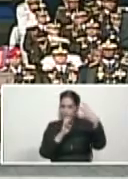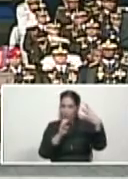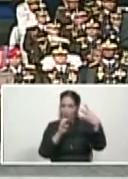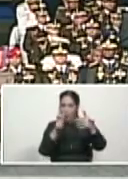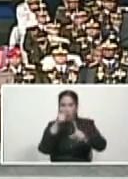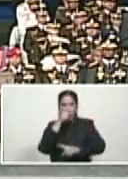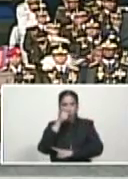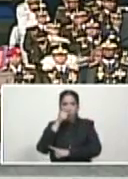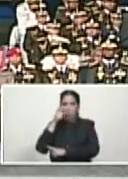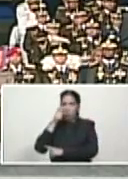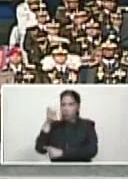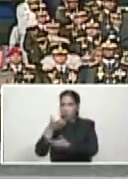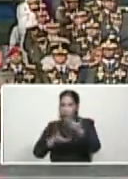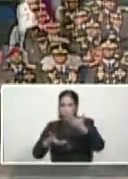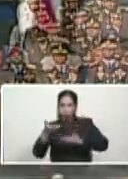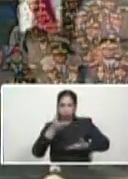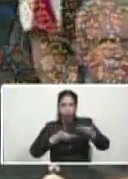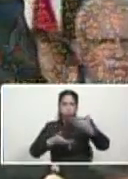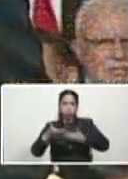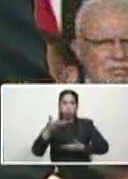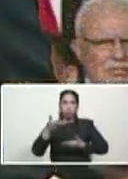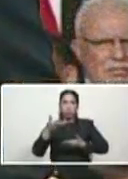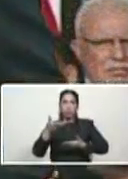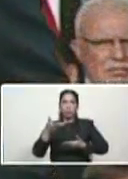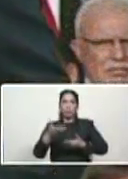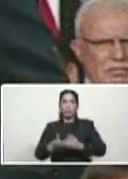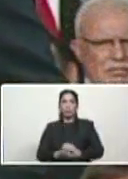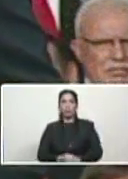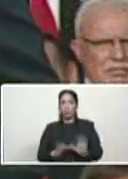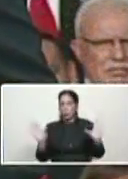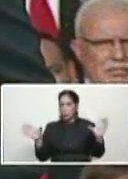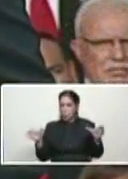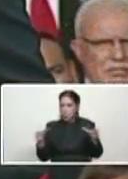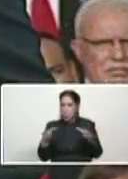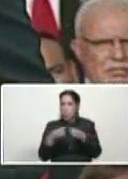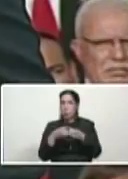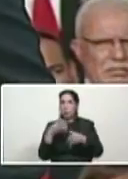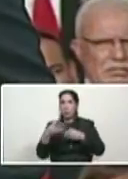carácter común, múltiple, que nos haga